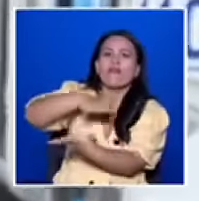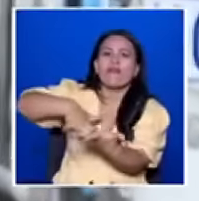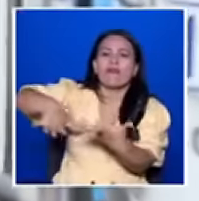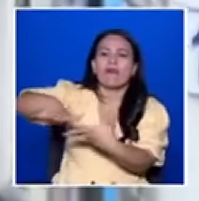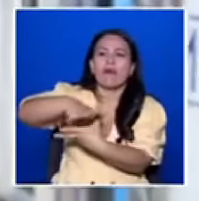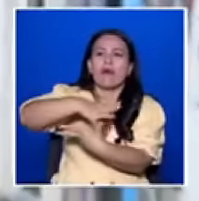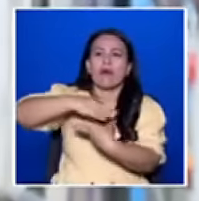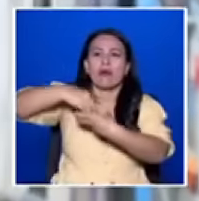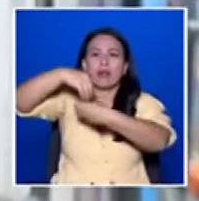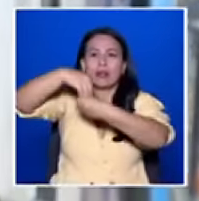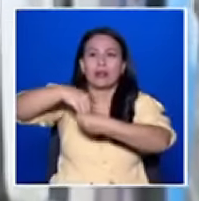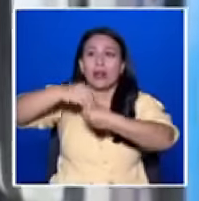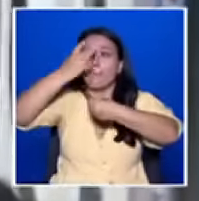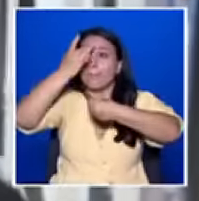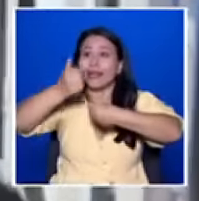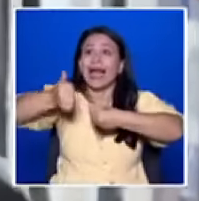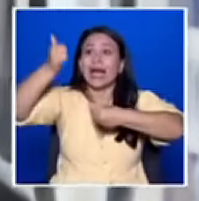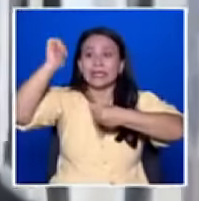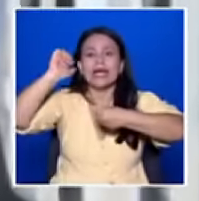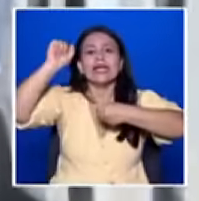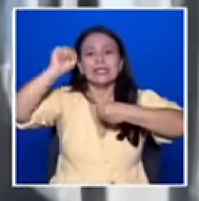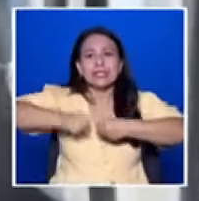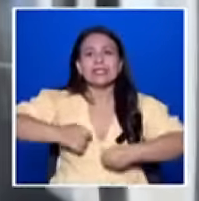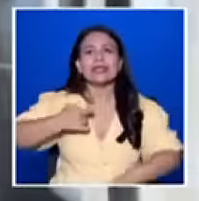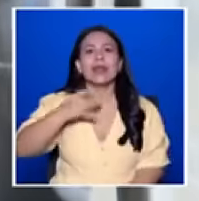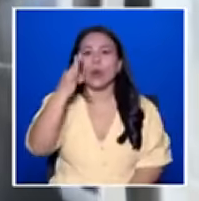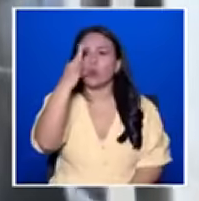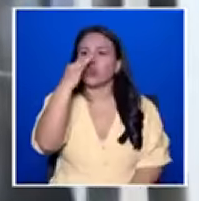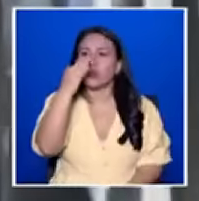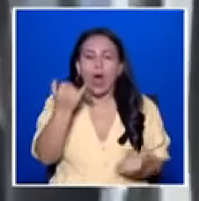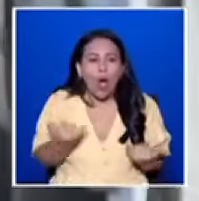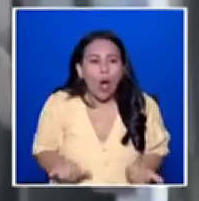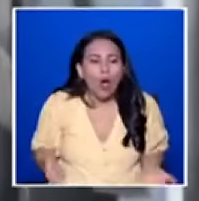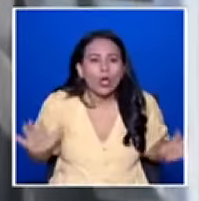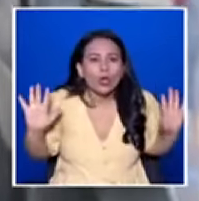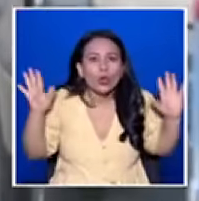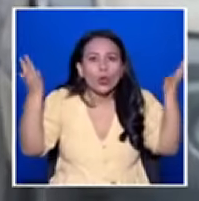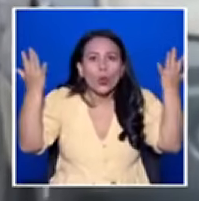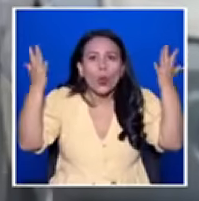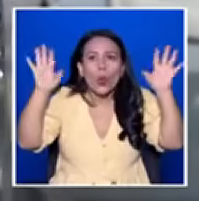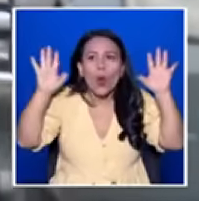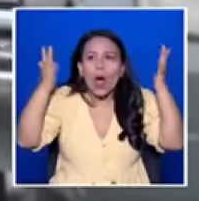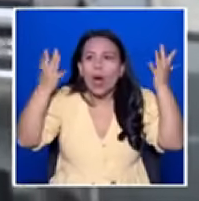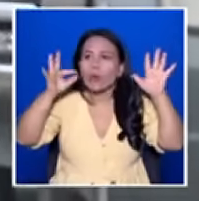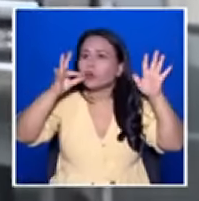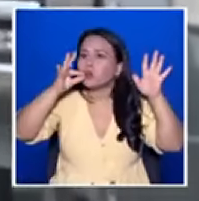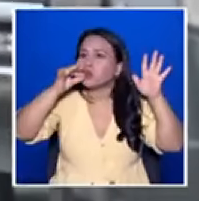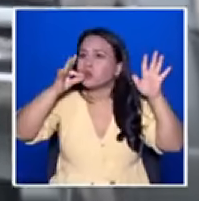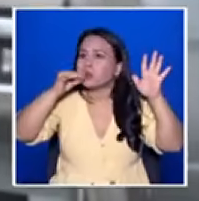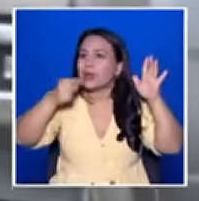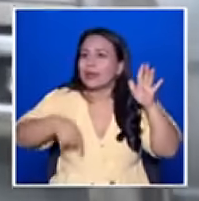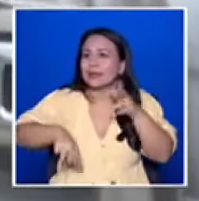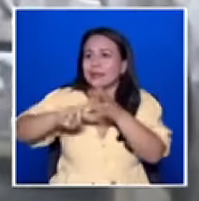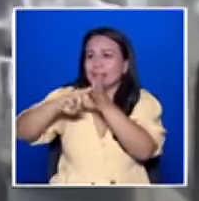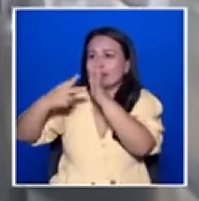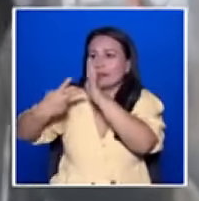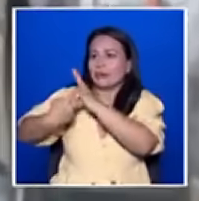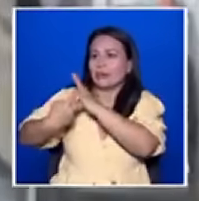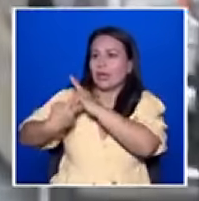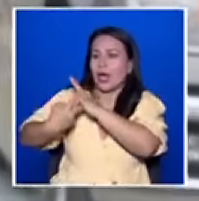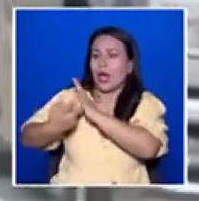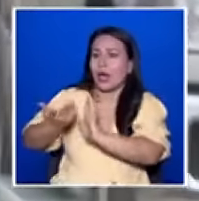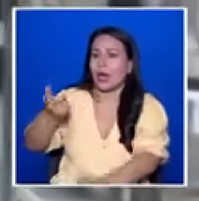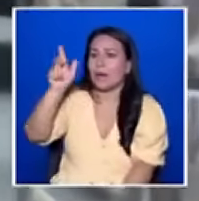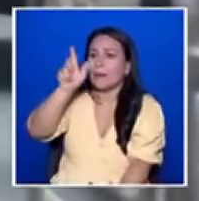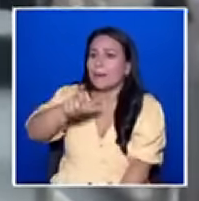qué? Porque ayer sí había agentes, hoy día no los hay. Entonces esto genera que